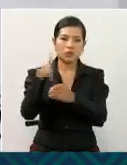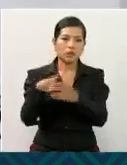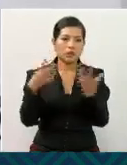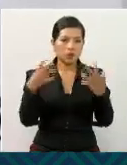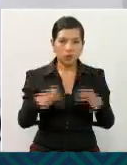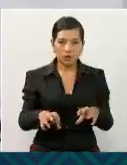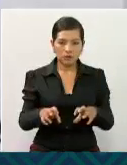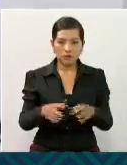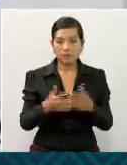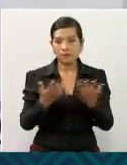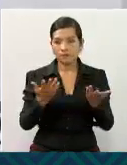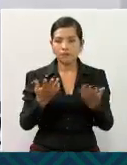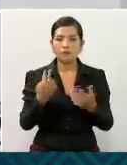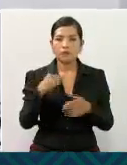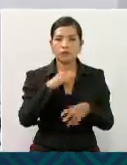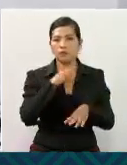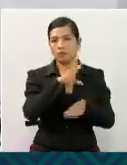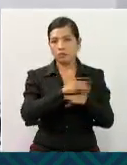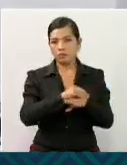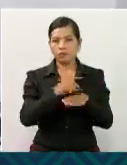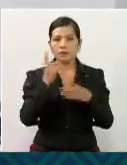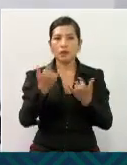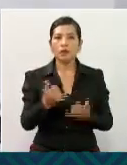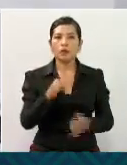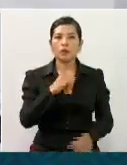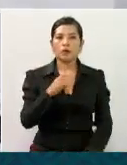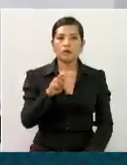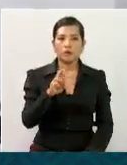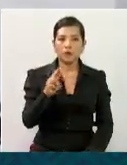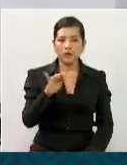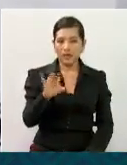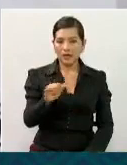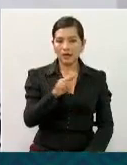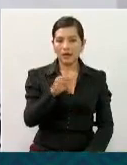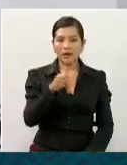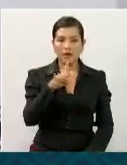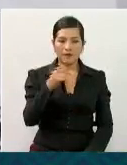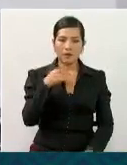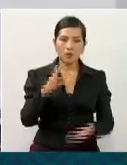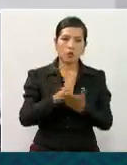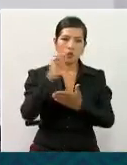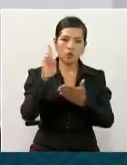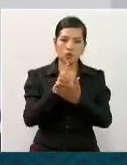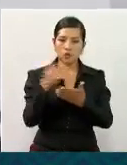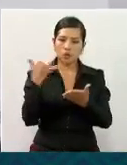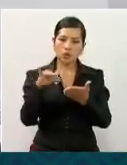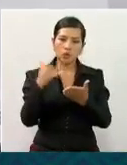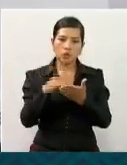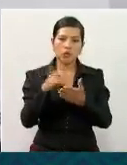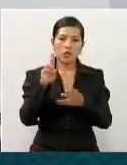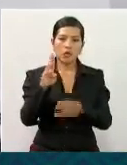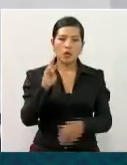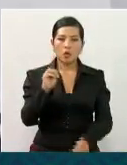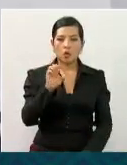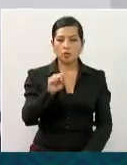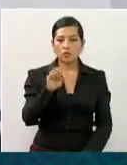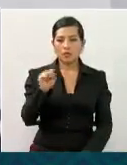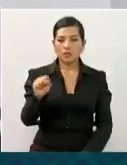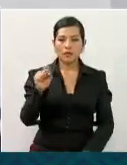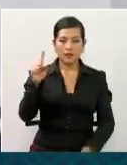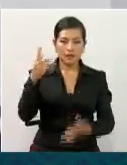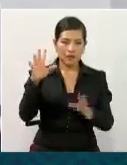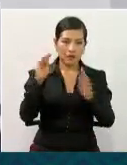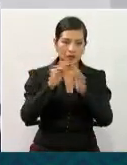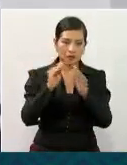en la historia. Yo les digo, soy Verónica Navia, fui estudiante de la Universidad Mayor de San Simón. Y en la dirigencia